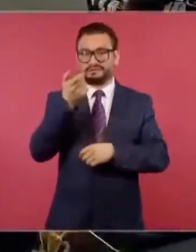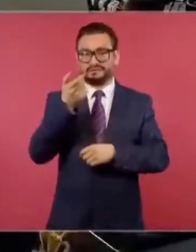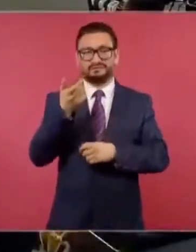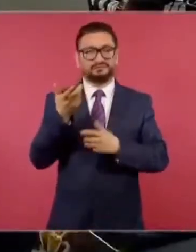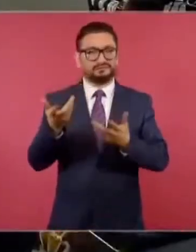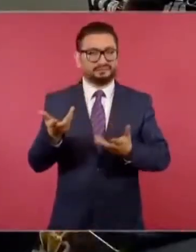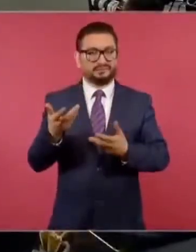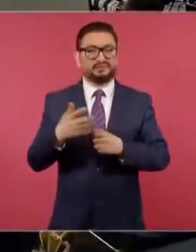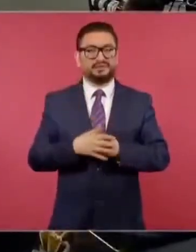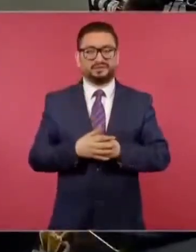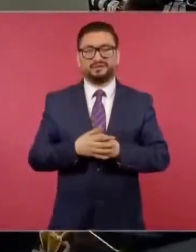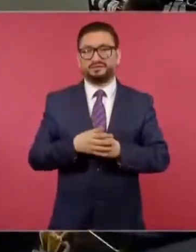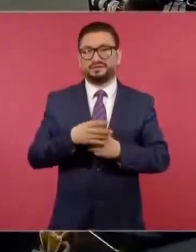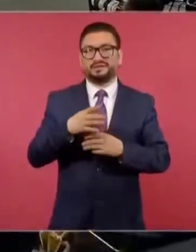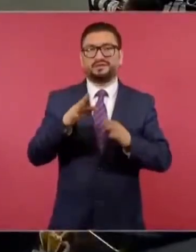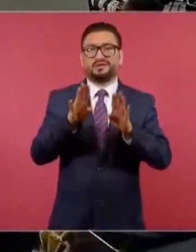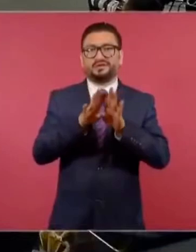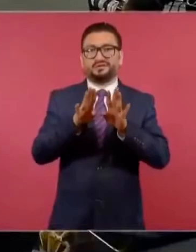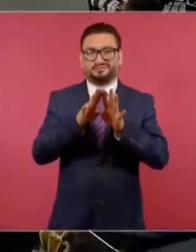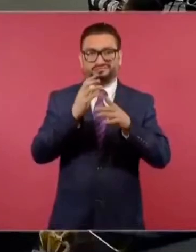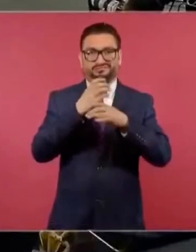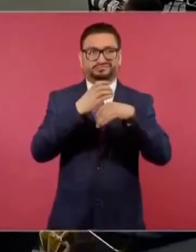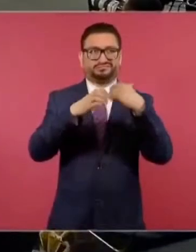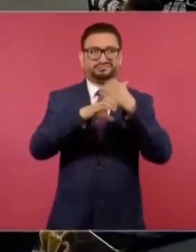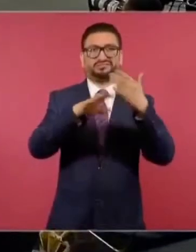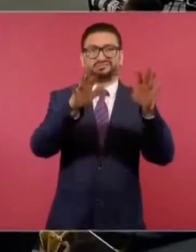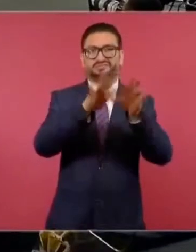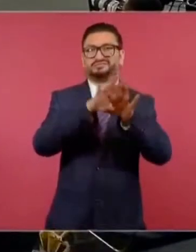pues cómo se pueden cambiar las cosas